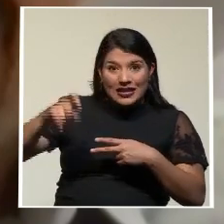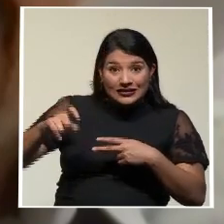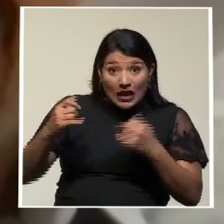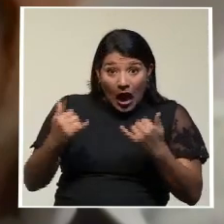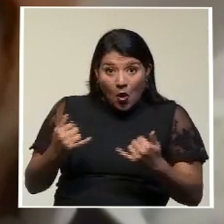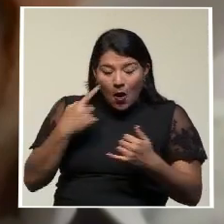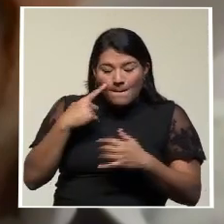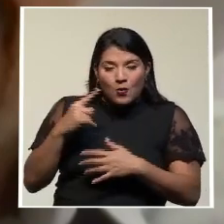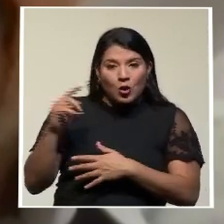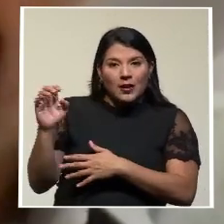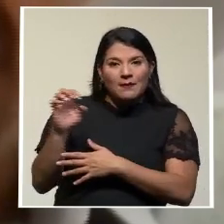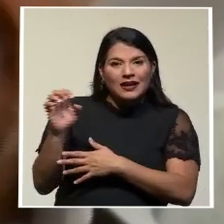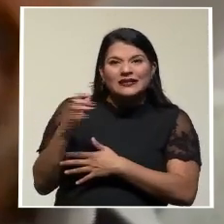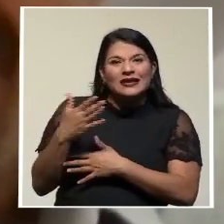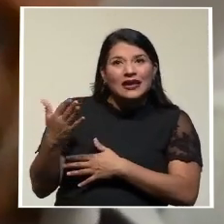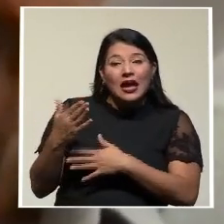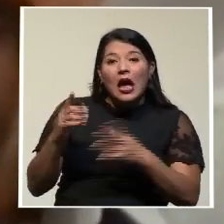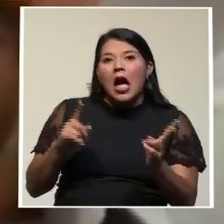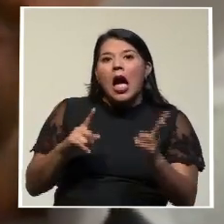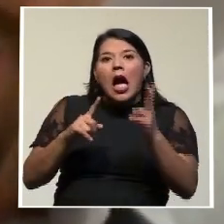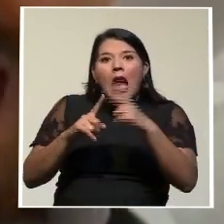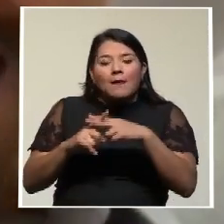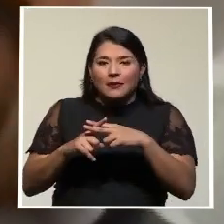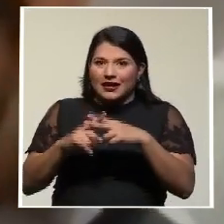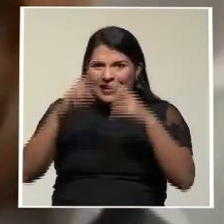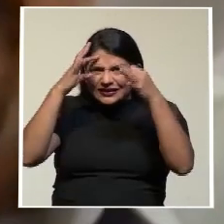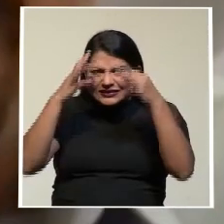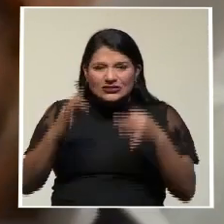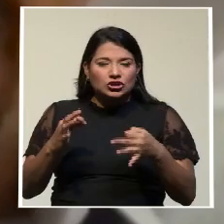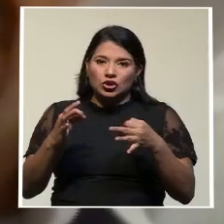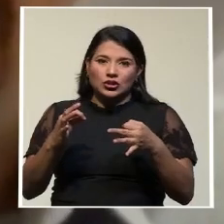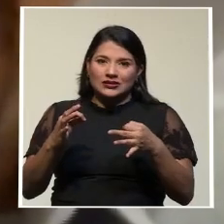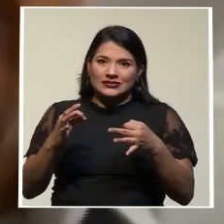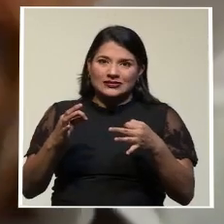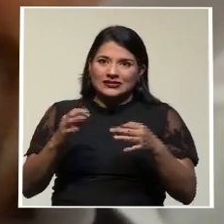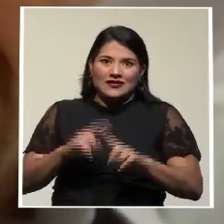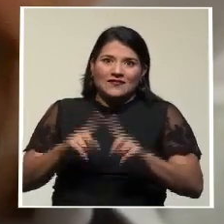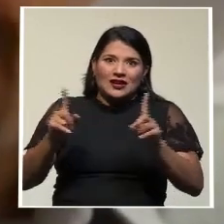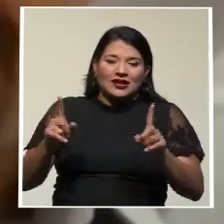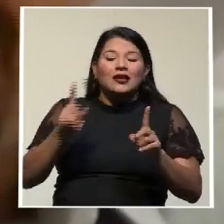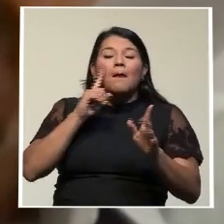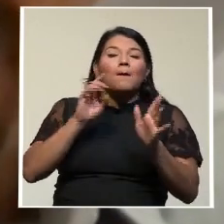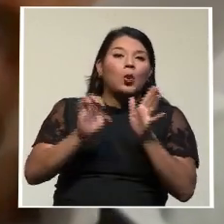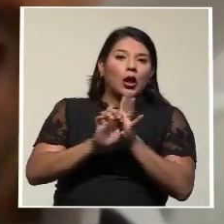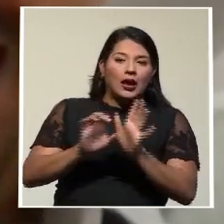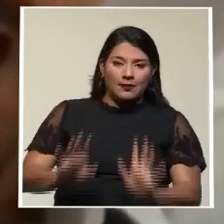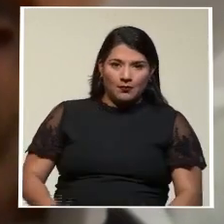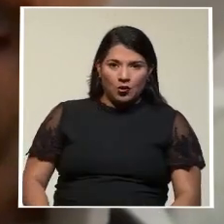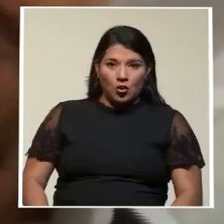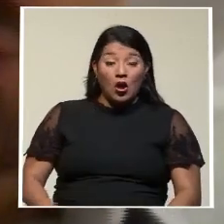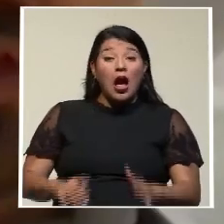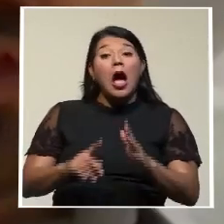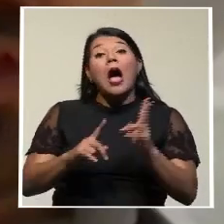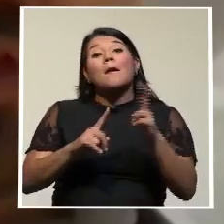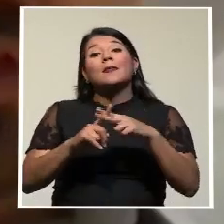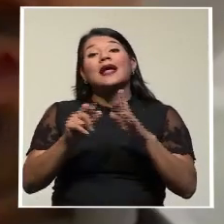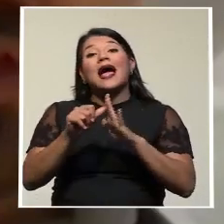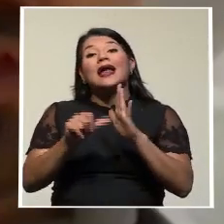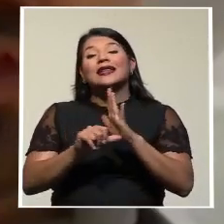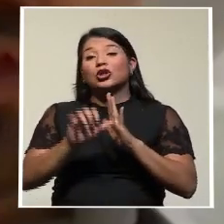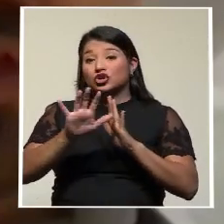emergencia que estamos viviendo, aplicar medidas excepcionales. Por ejemplo, aplicar el artículo 5 de la